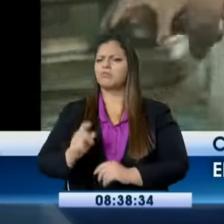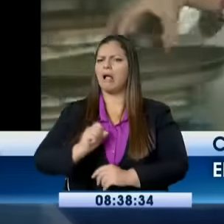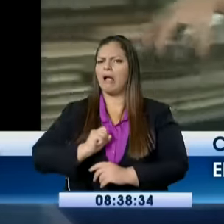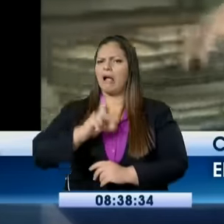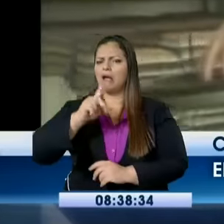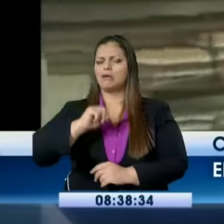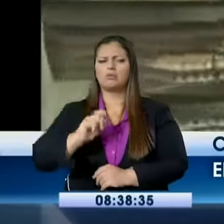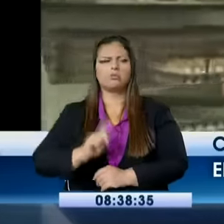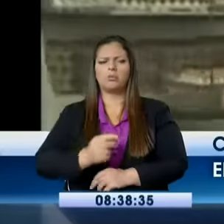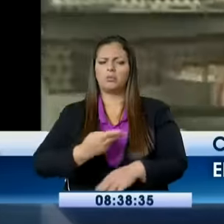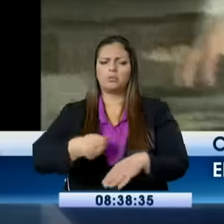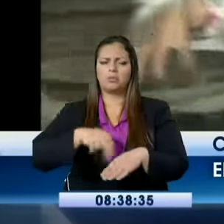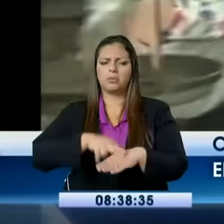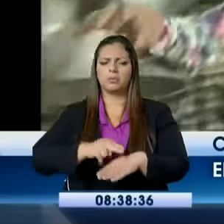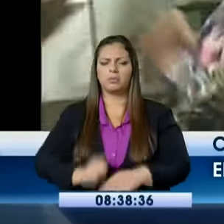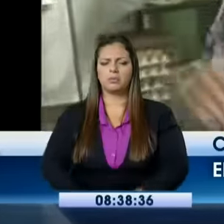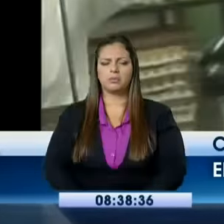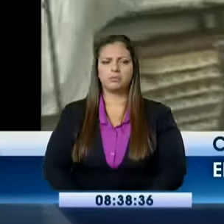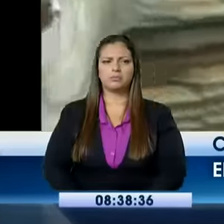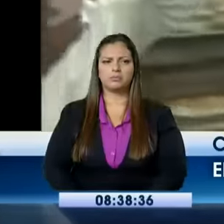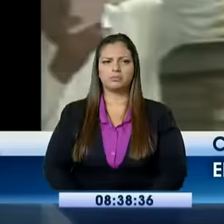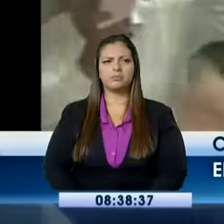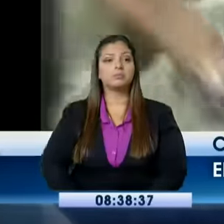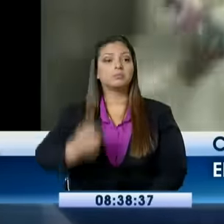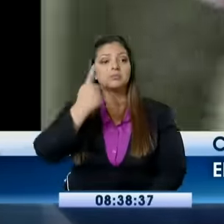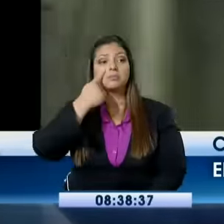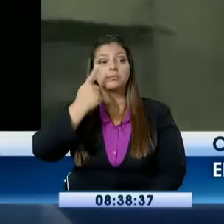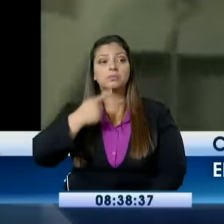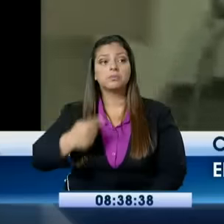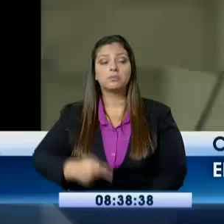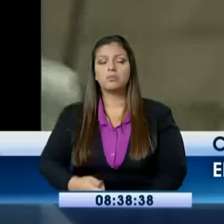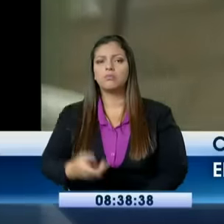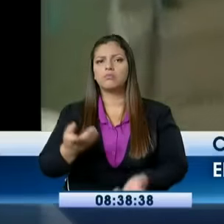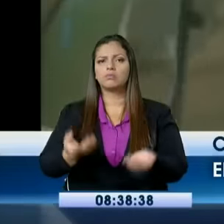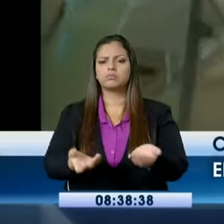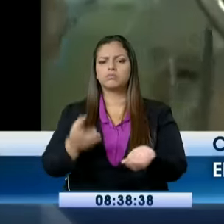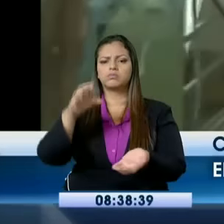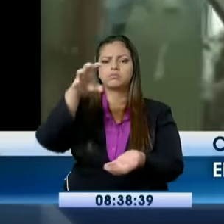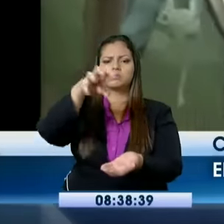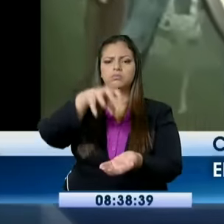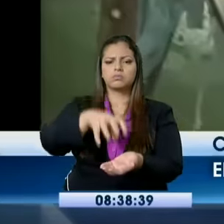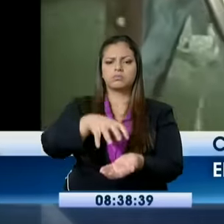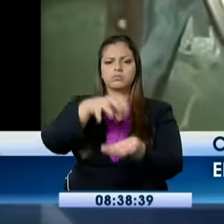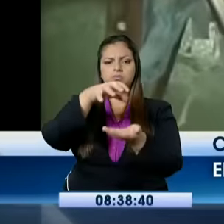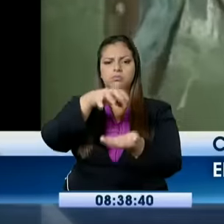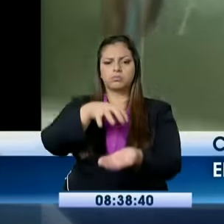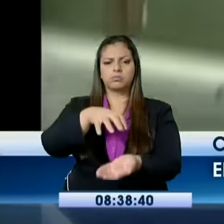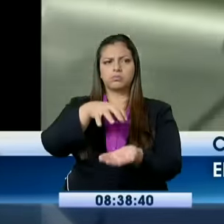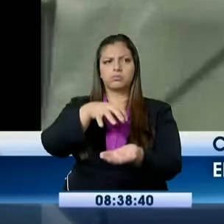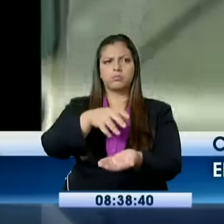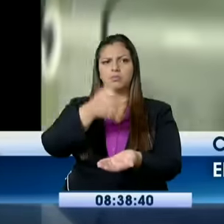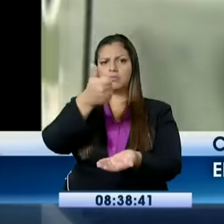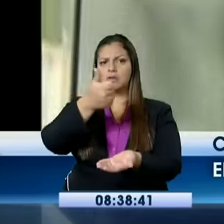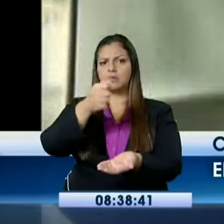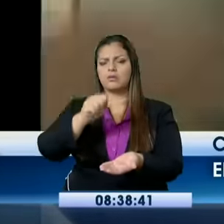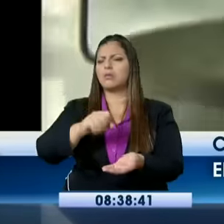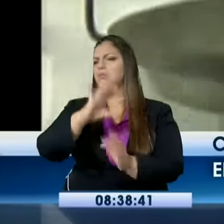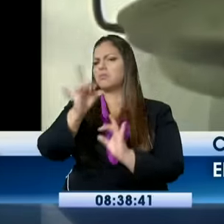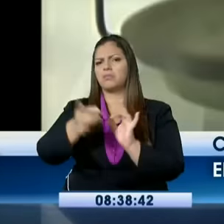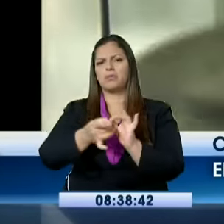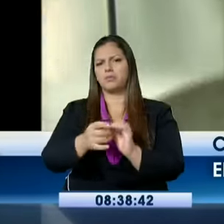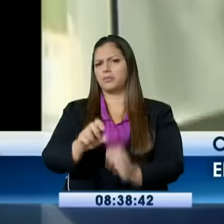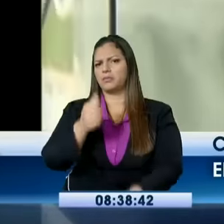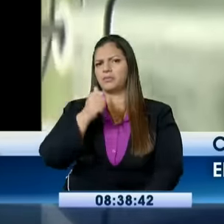peso correcto a los consumidores. Aquí en este local tienen varias balanzas y ahí nos indica que está bien. Sí, perfecto,